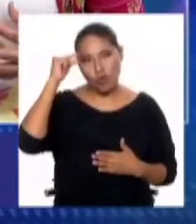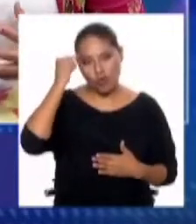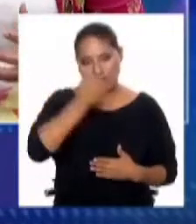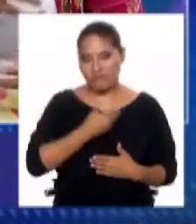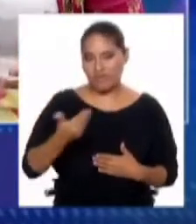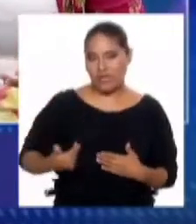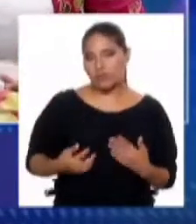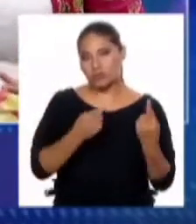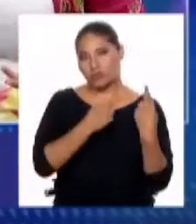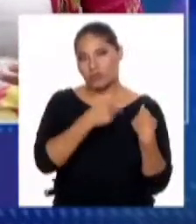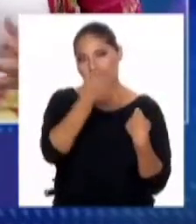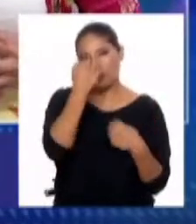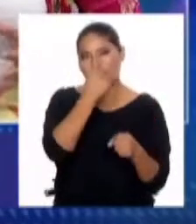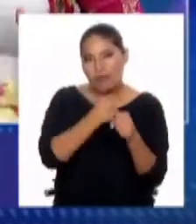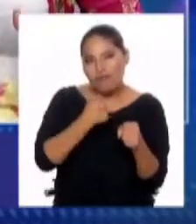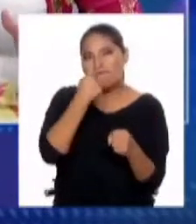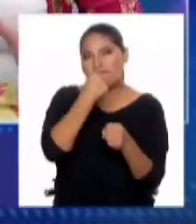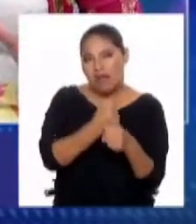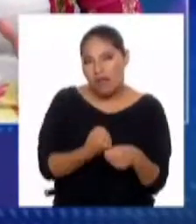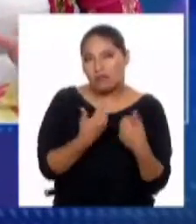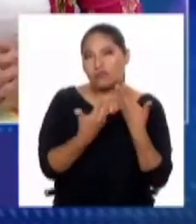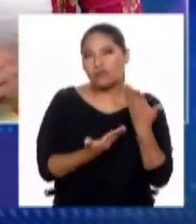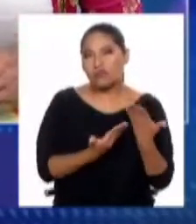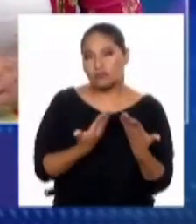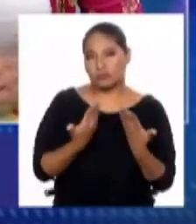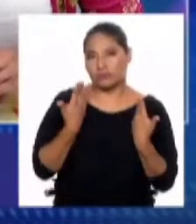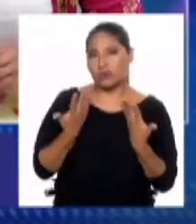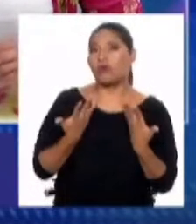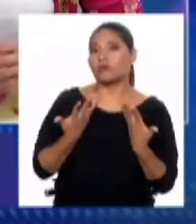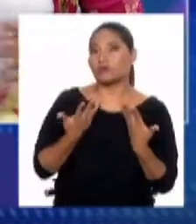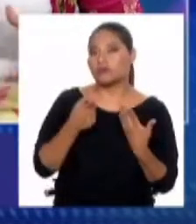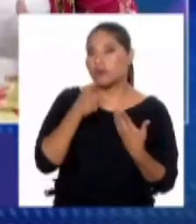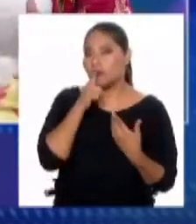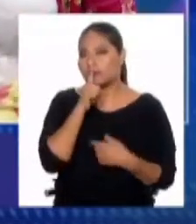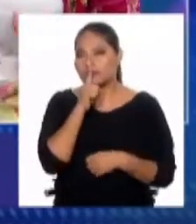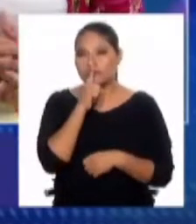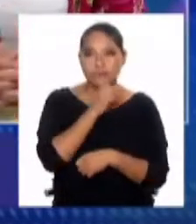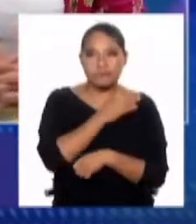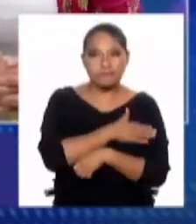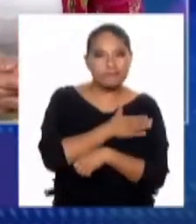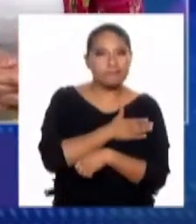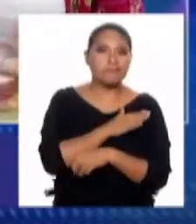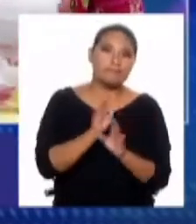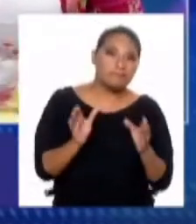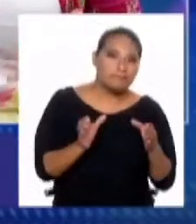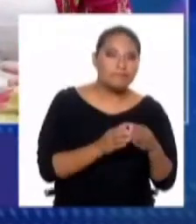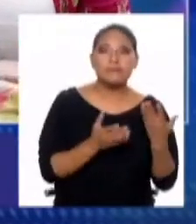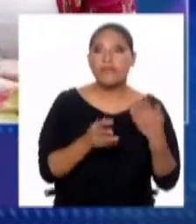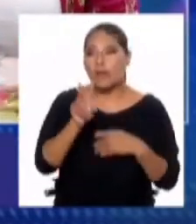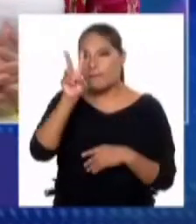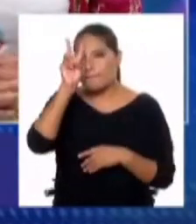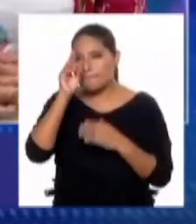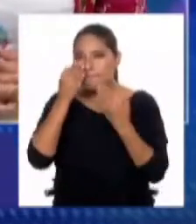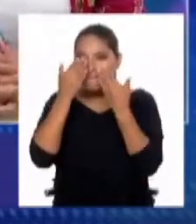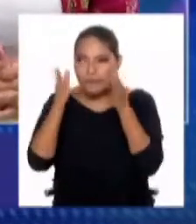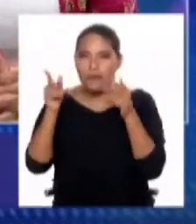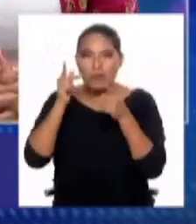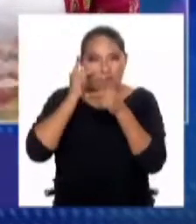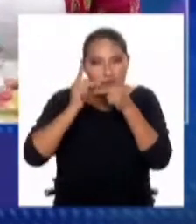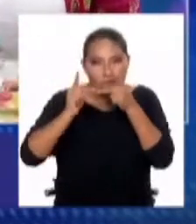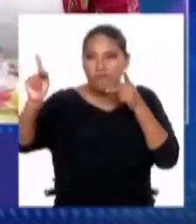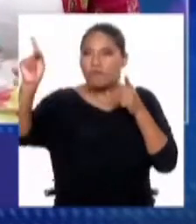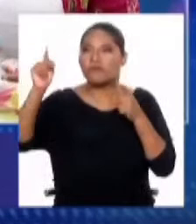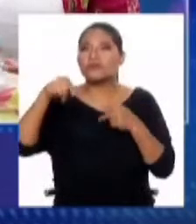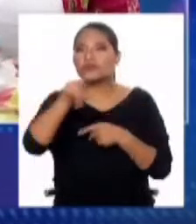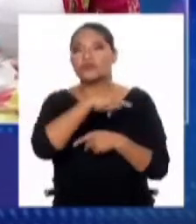positivas, pero que en el imaginario popular eso se va a quedar apañado, ¿cómo ve el futuro del Perú? Este gobierno, ¿qué le dice